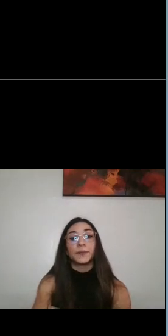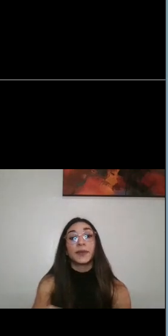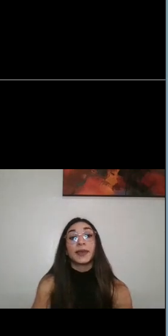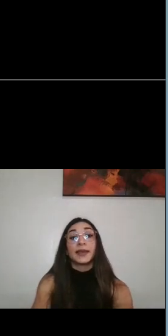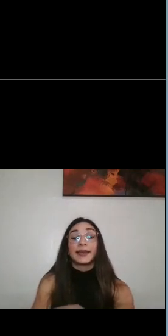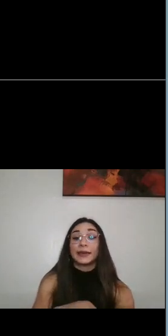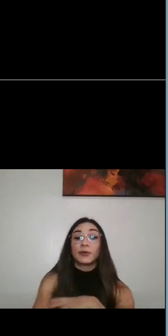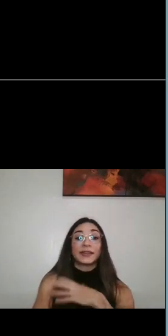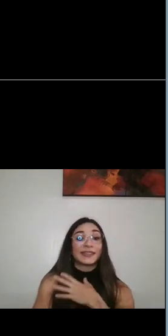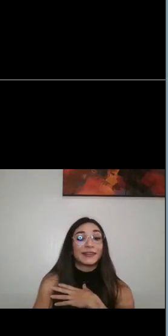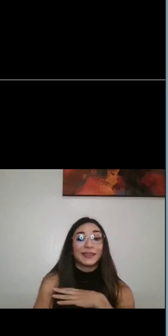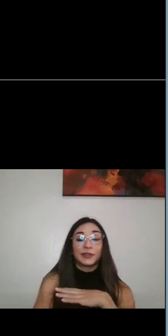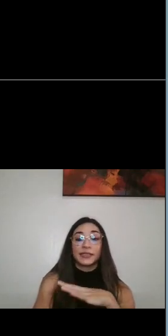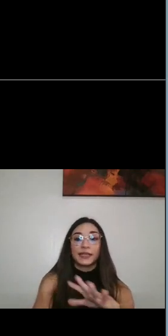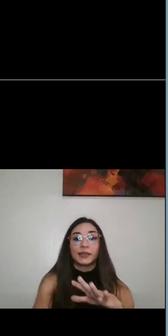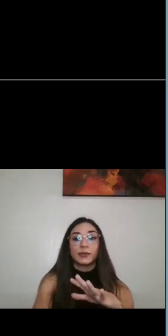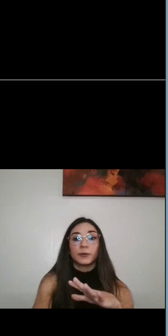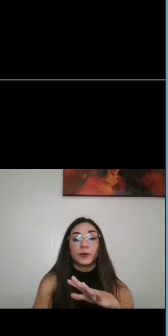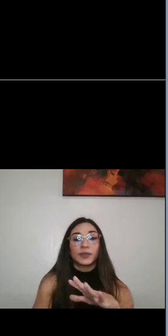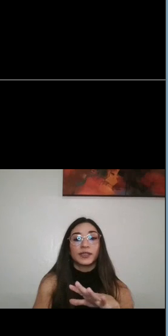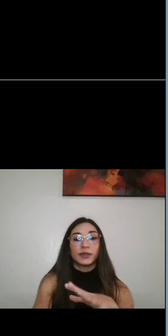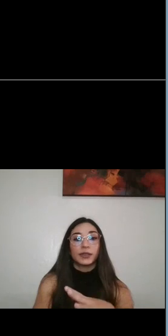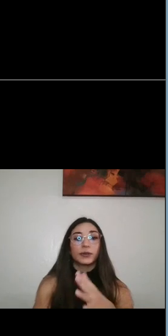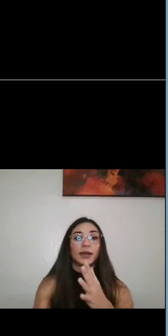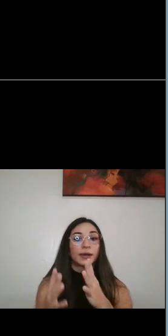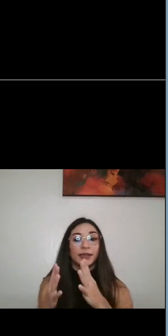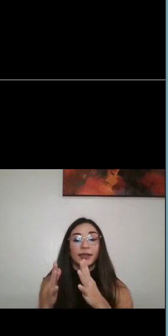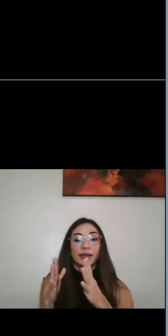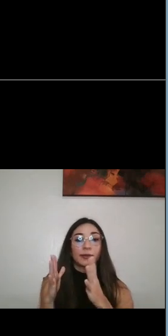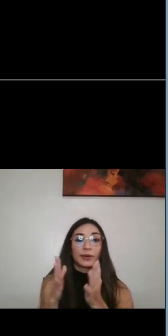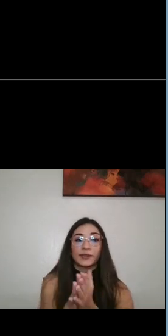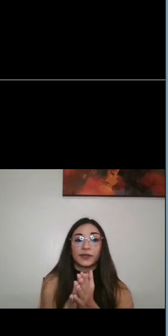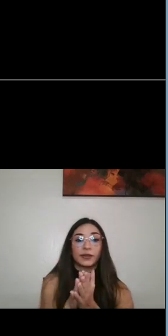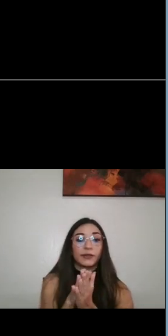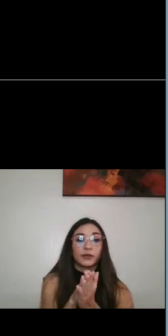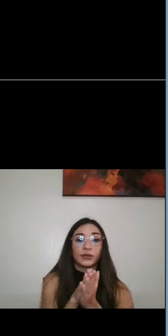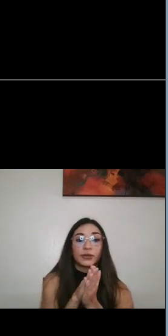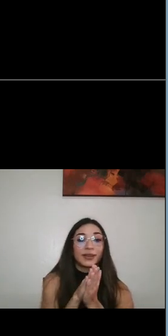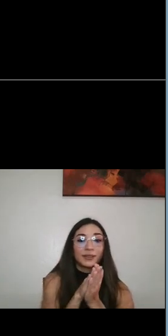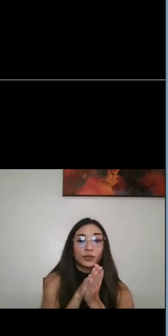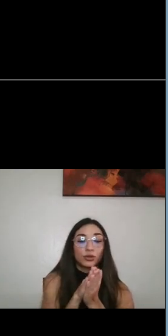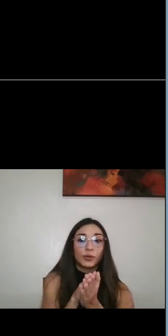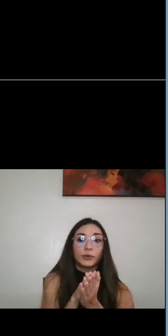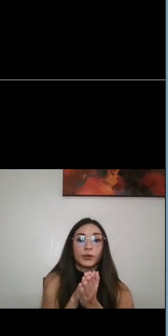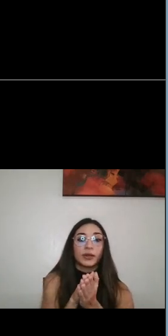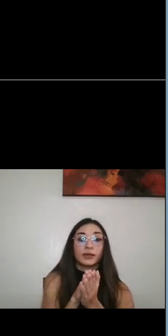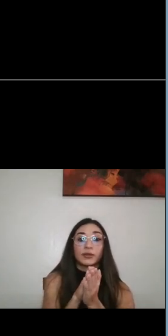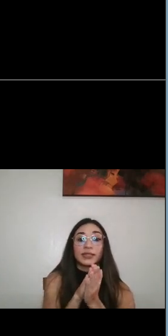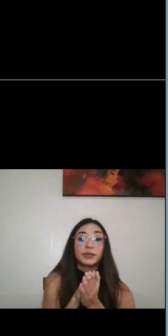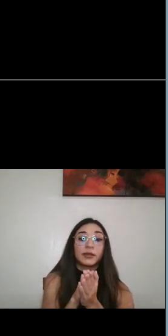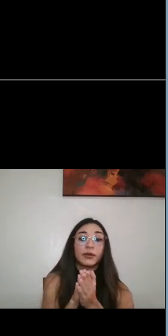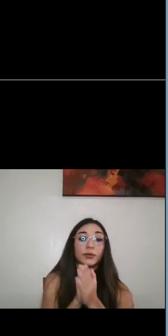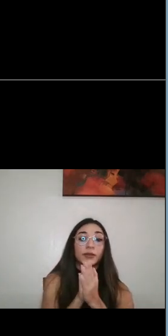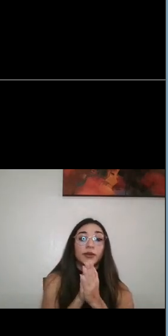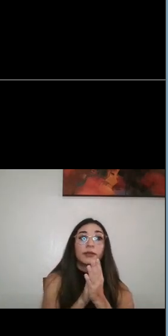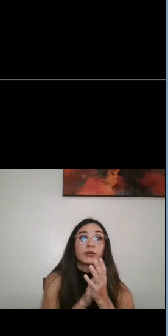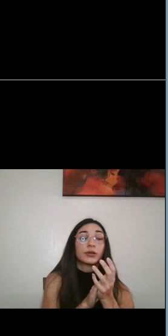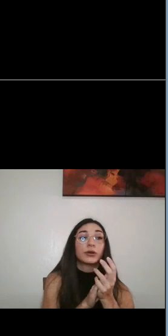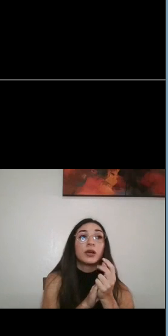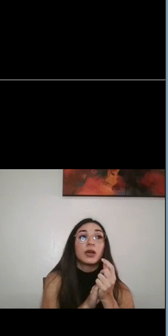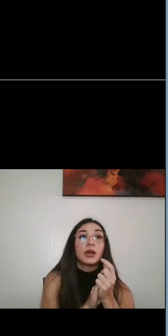¿Ok? Y como les he venido diciendo todo este ratito, la parte de prevención y evaluación es súper importante. O sea, siempre se recomienda